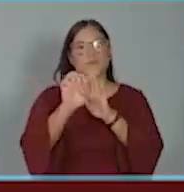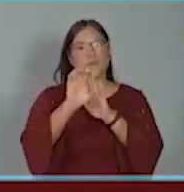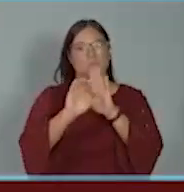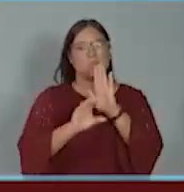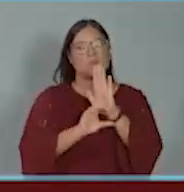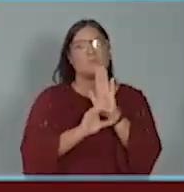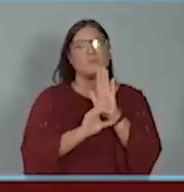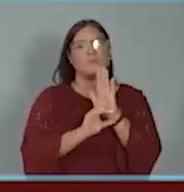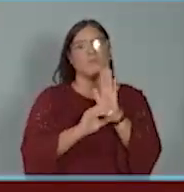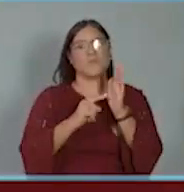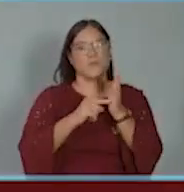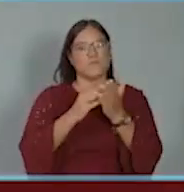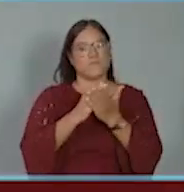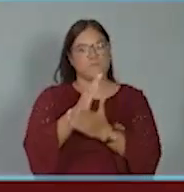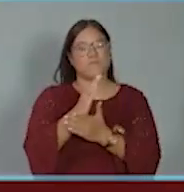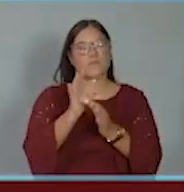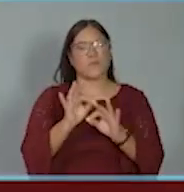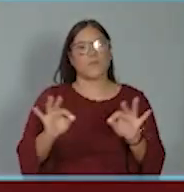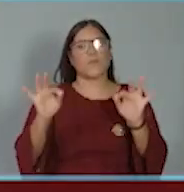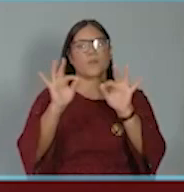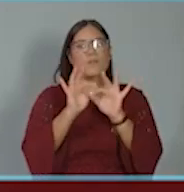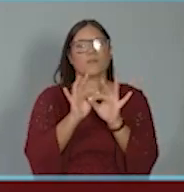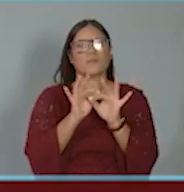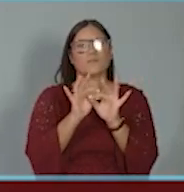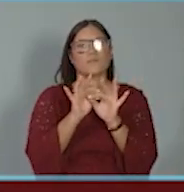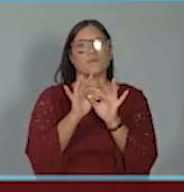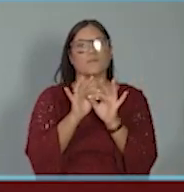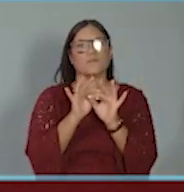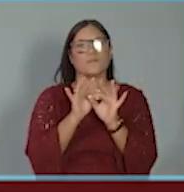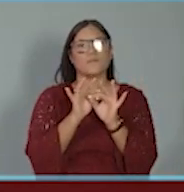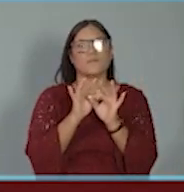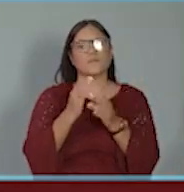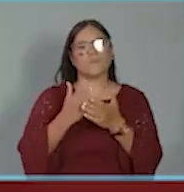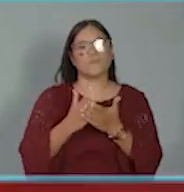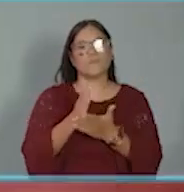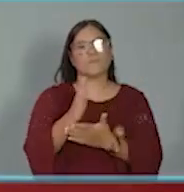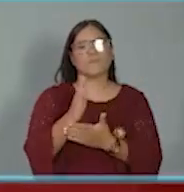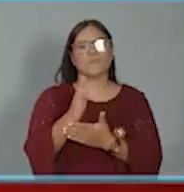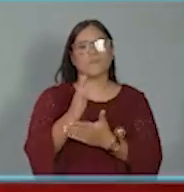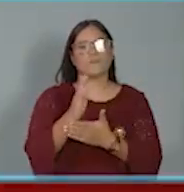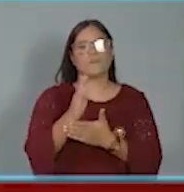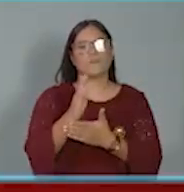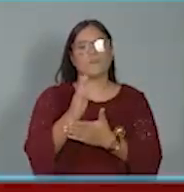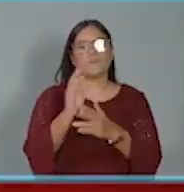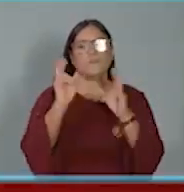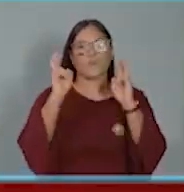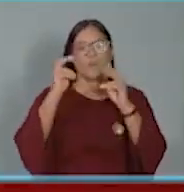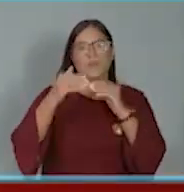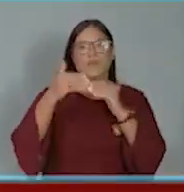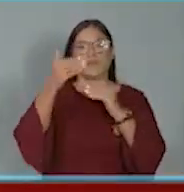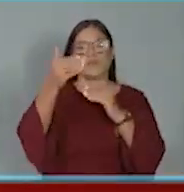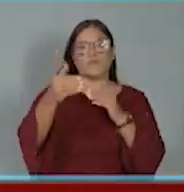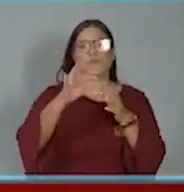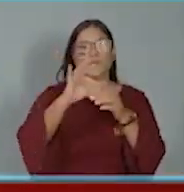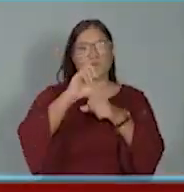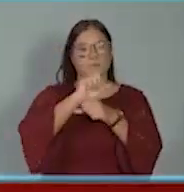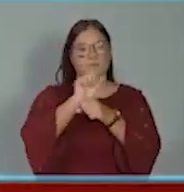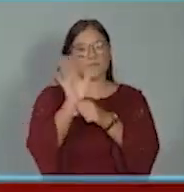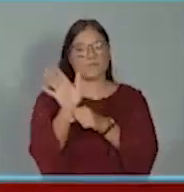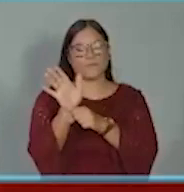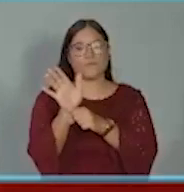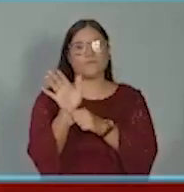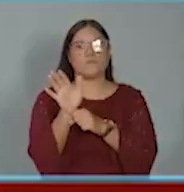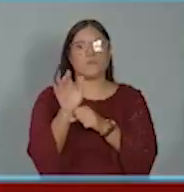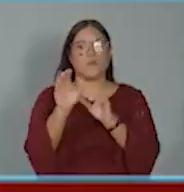y yo creo que había un desafío bastante también importante que era el de realizarlo después de una pandemia no en el caso